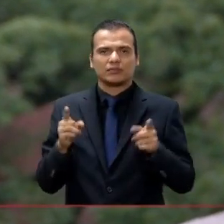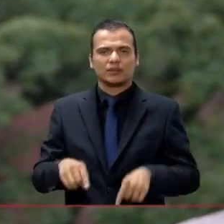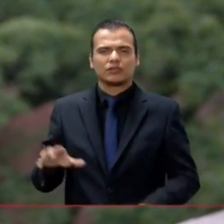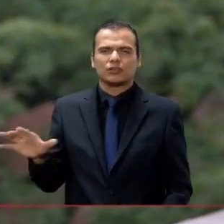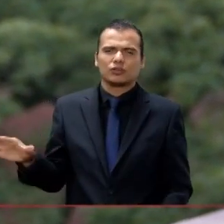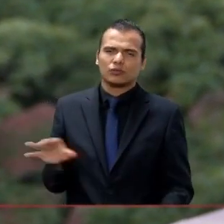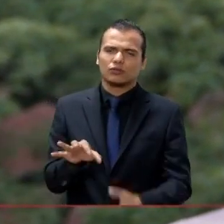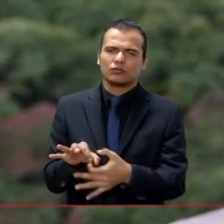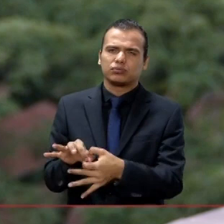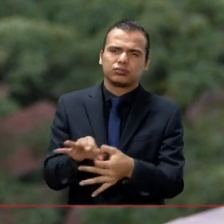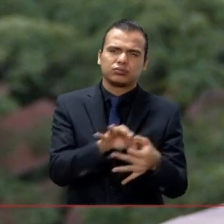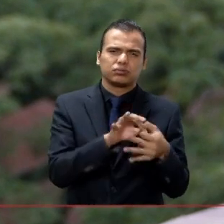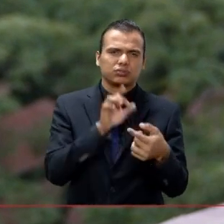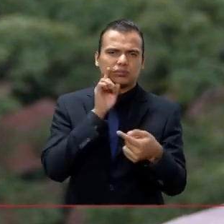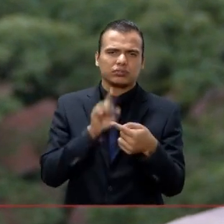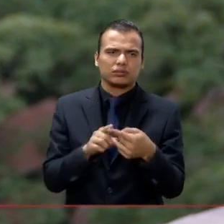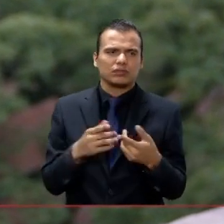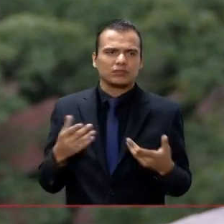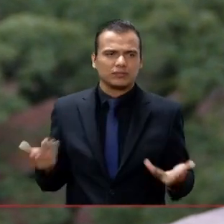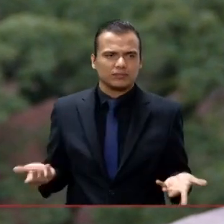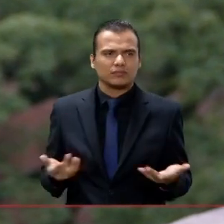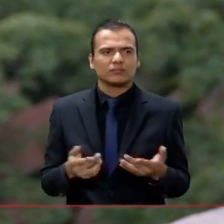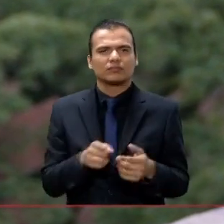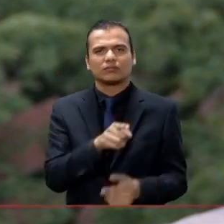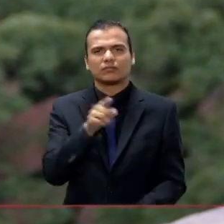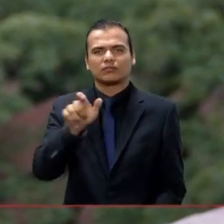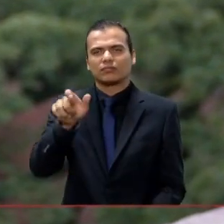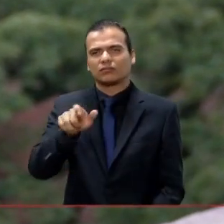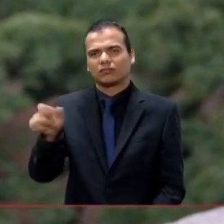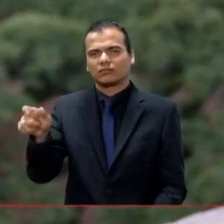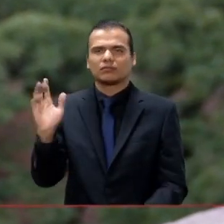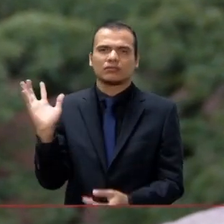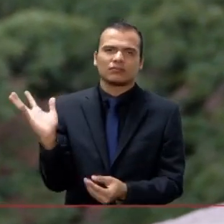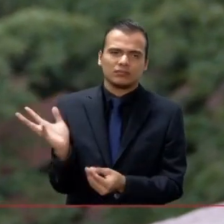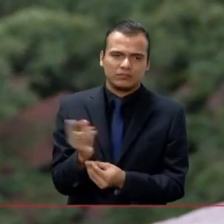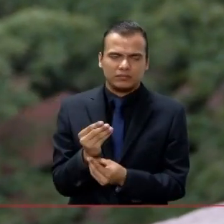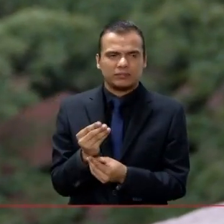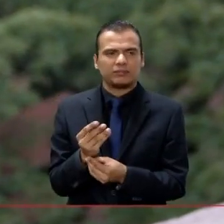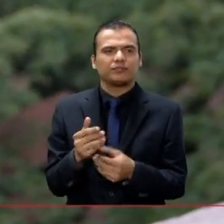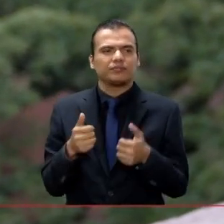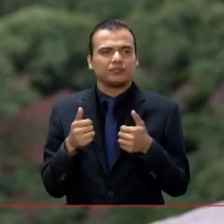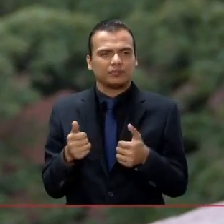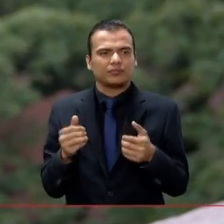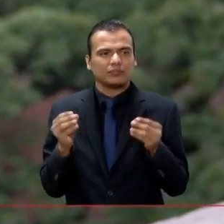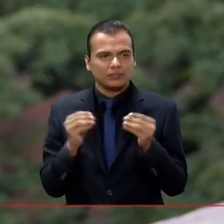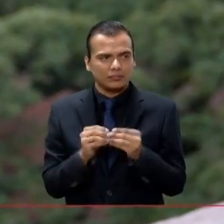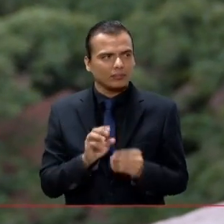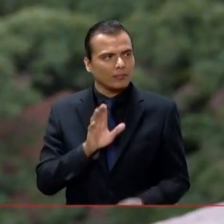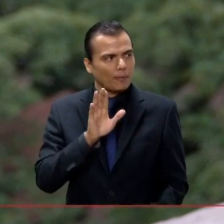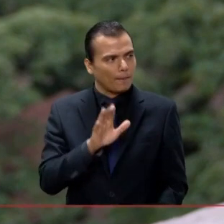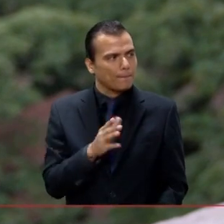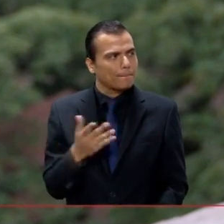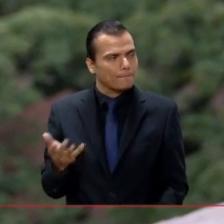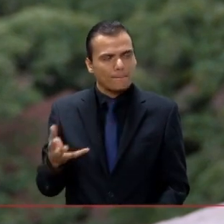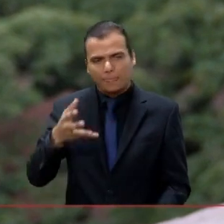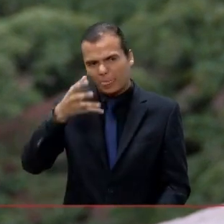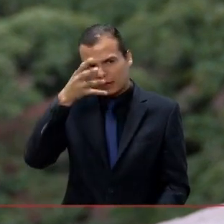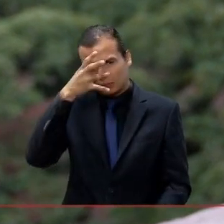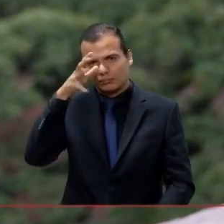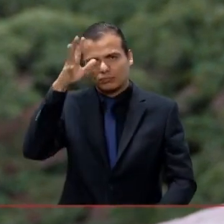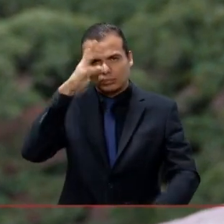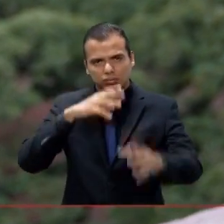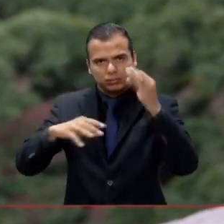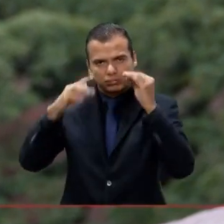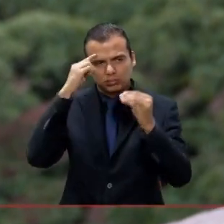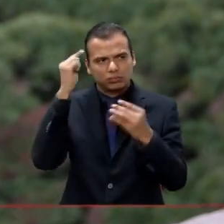tejer puentes para facilitar la circulación de nuestros artistas facilitar la circulación de nuestros saberes Pero por supuesto aprender también de